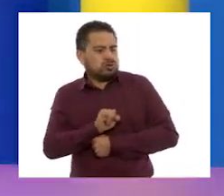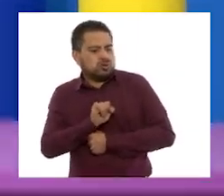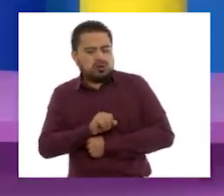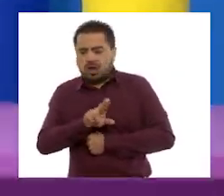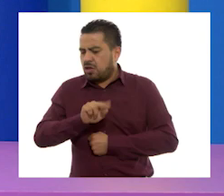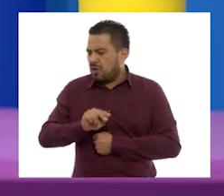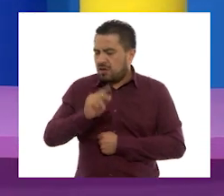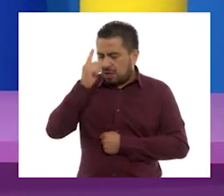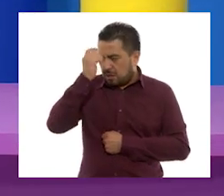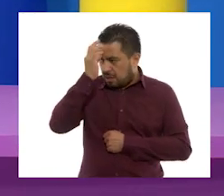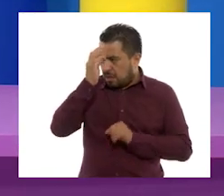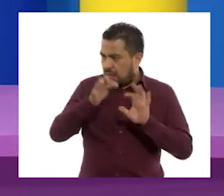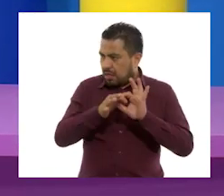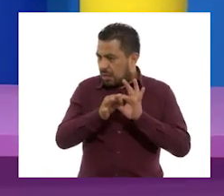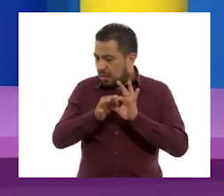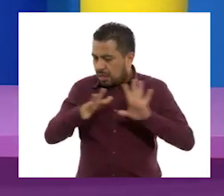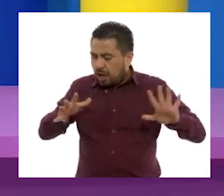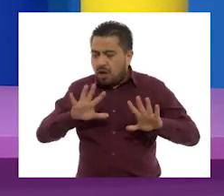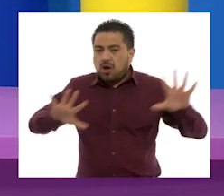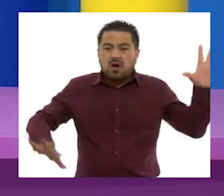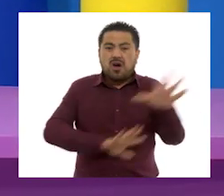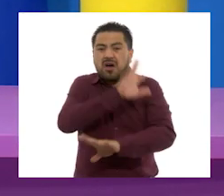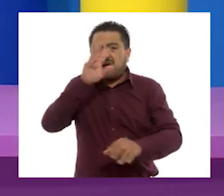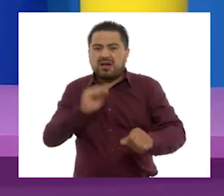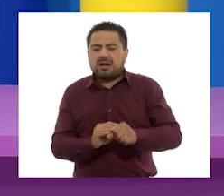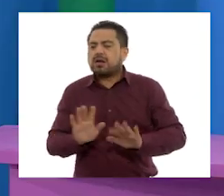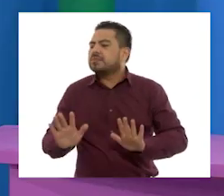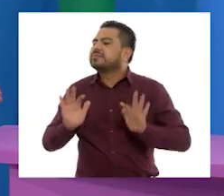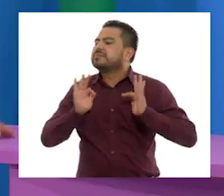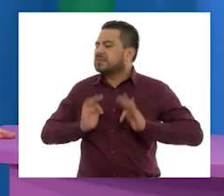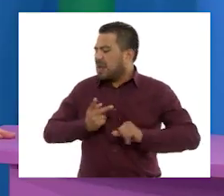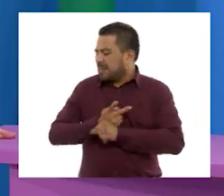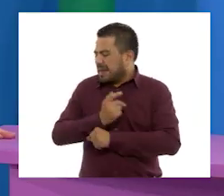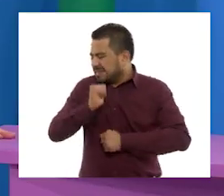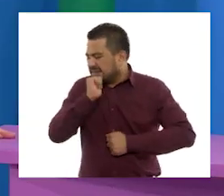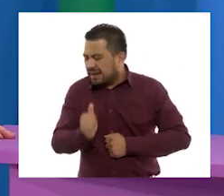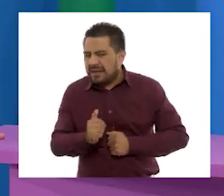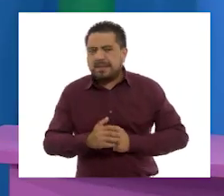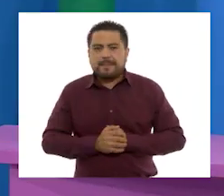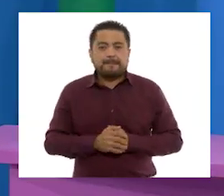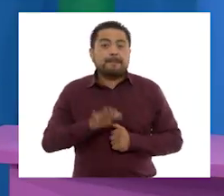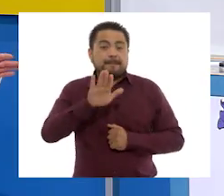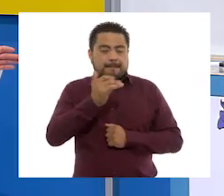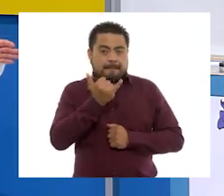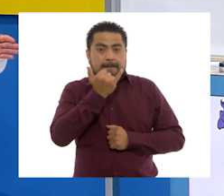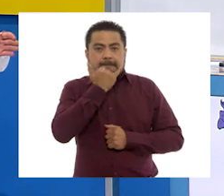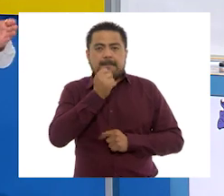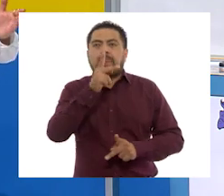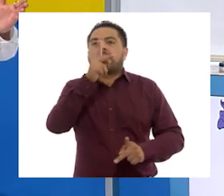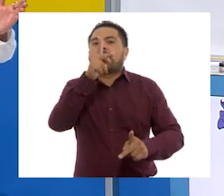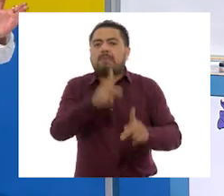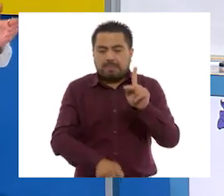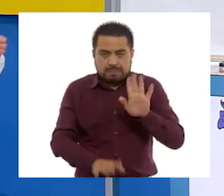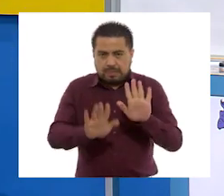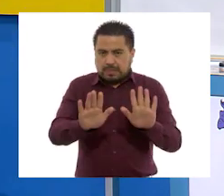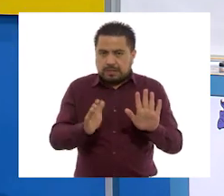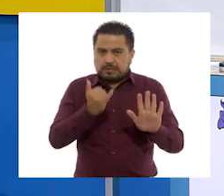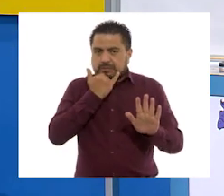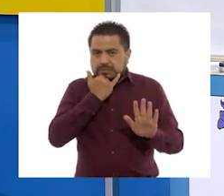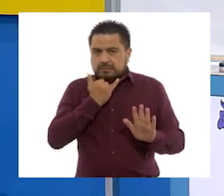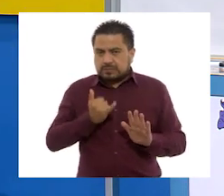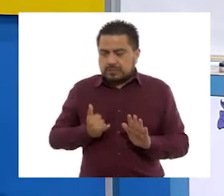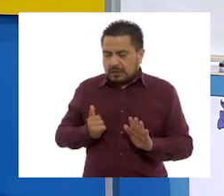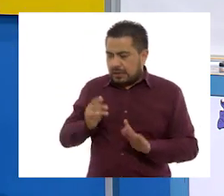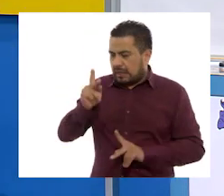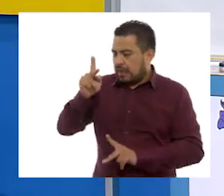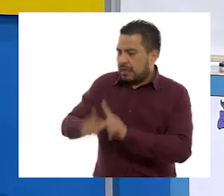me olvidó todo, ¿ves? Raulito, tranquilo, no pasa nada, tranquilo. Oigan, perdón que los interrumpa y perdón que interrumpa tu